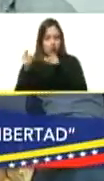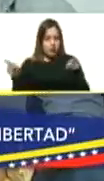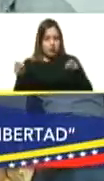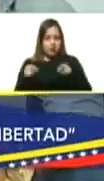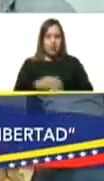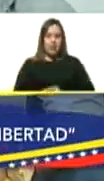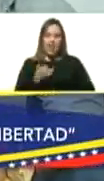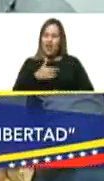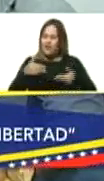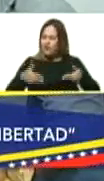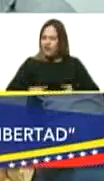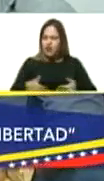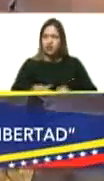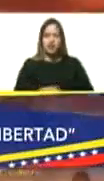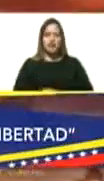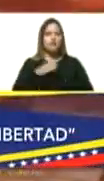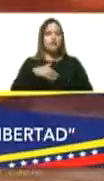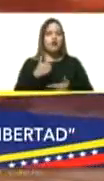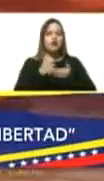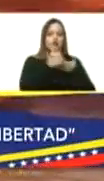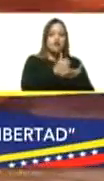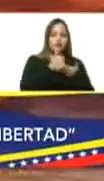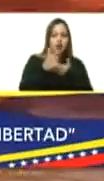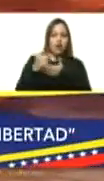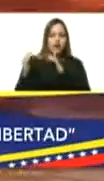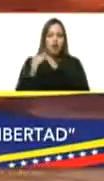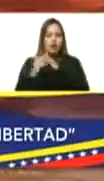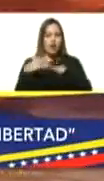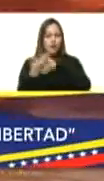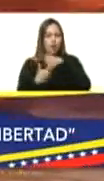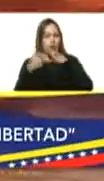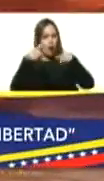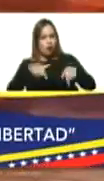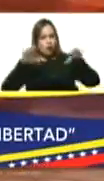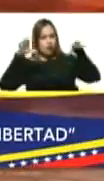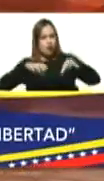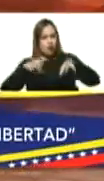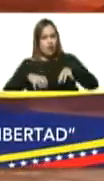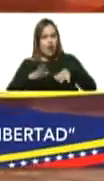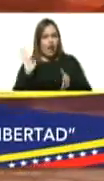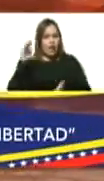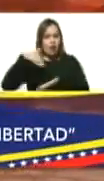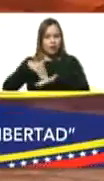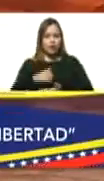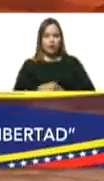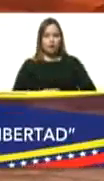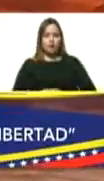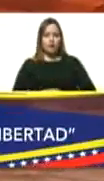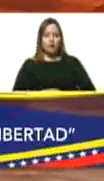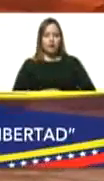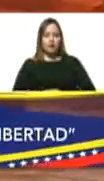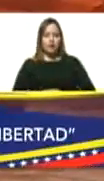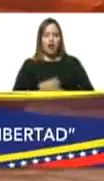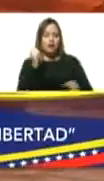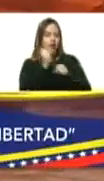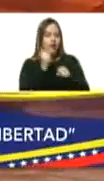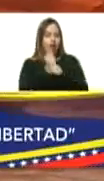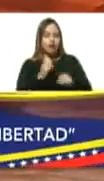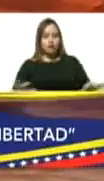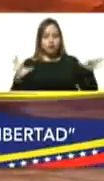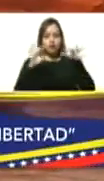hecho un esfuerzo por ayudar a esas familias afectadas hoy en el estado de Aragua. Y bueno, aquí nosotros trabajando de manera